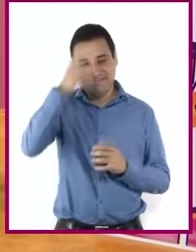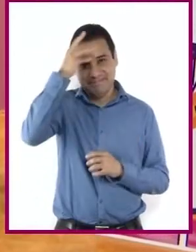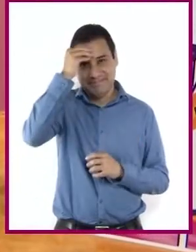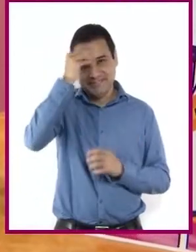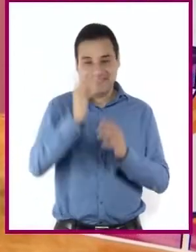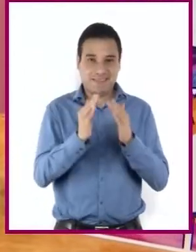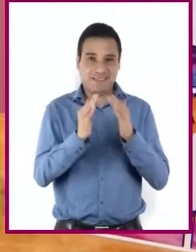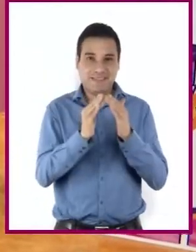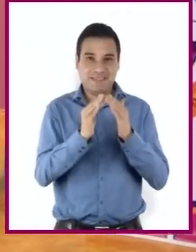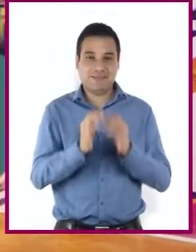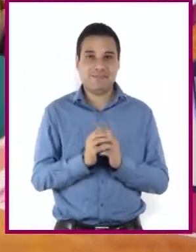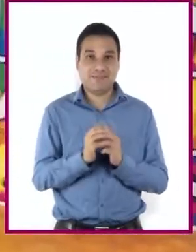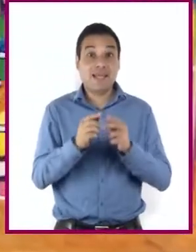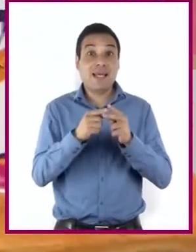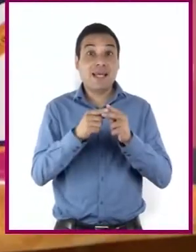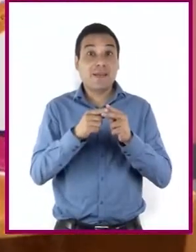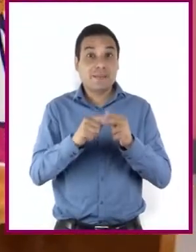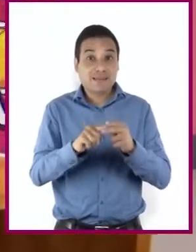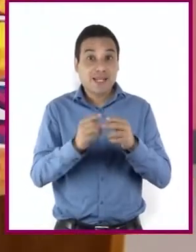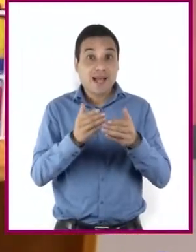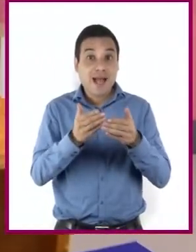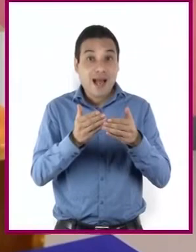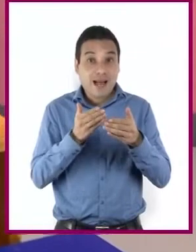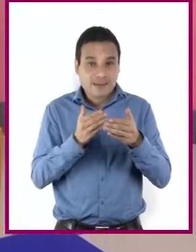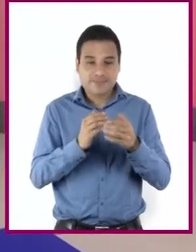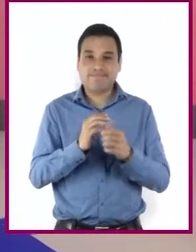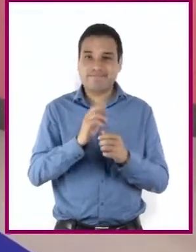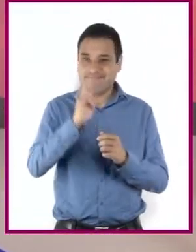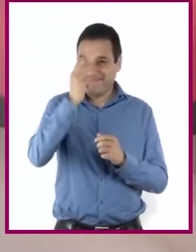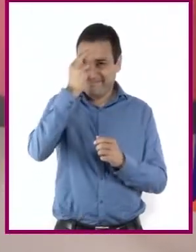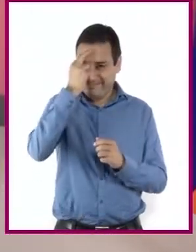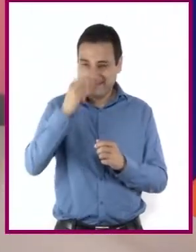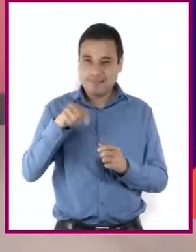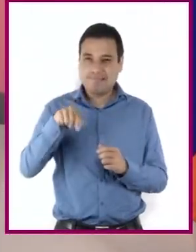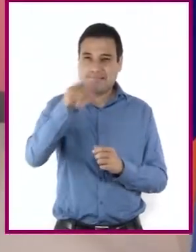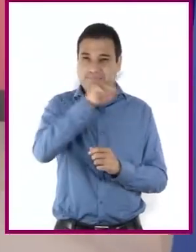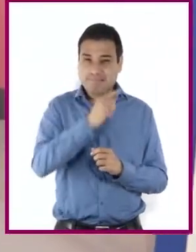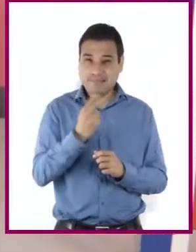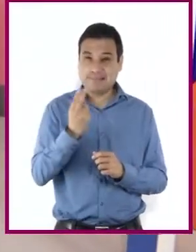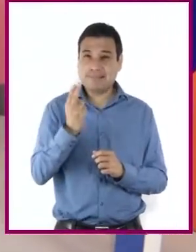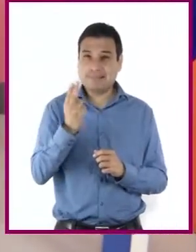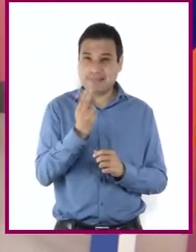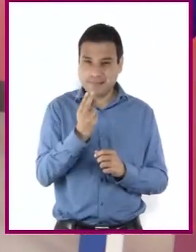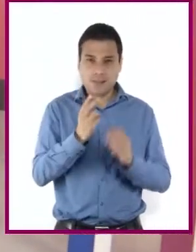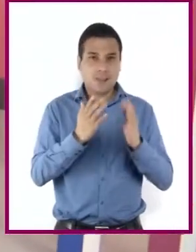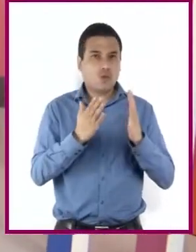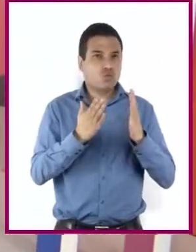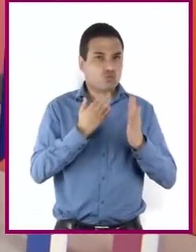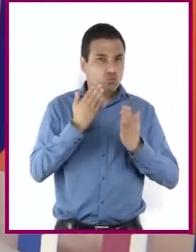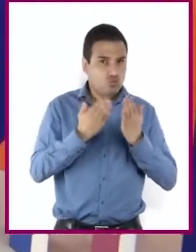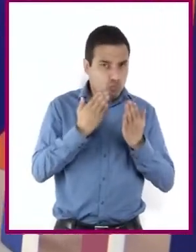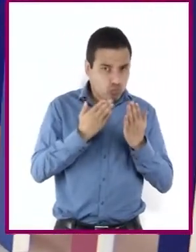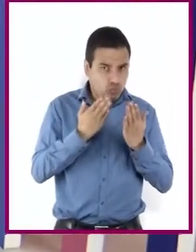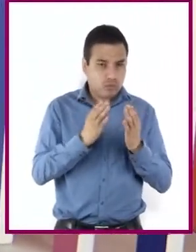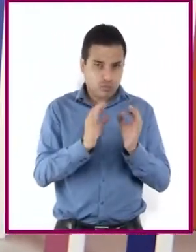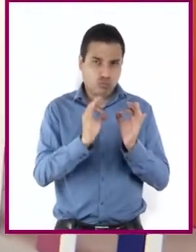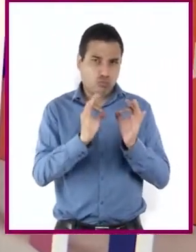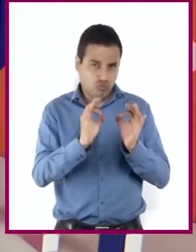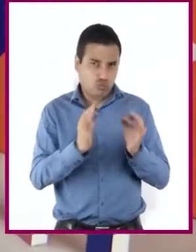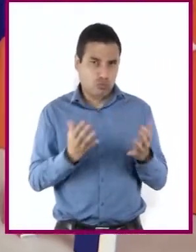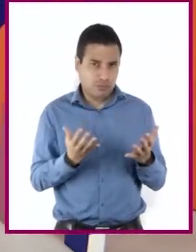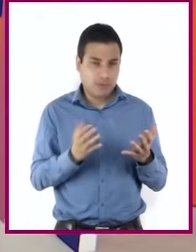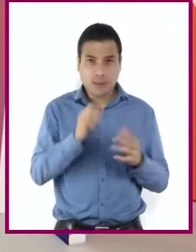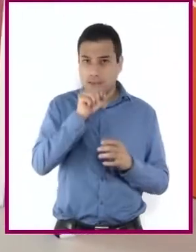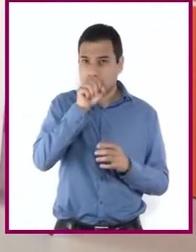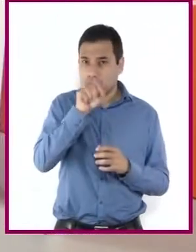Casa. Antes de iniciar, les recuerdo lo importante que es sumar buenos hábitos a nuestra vida. Por ejemplo,